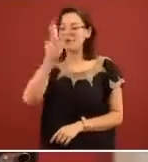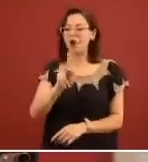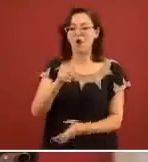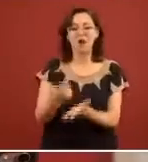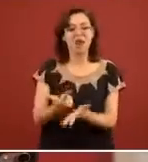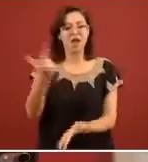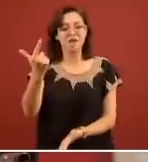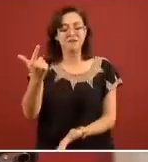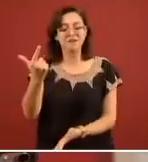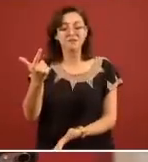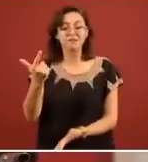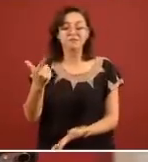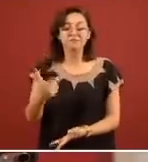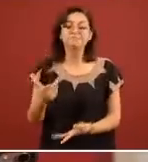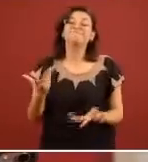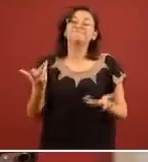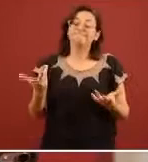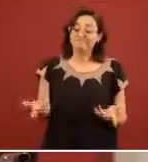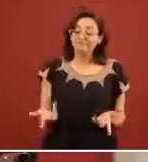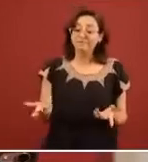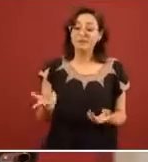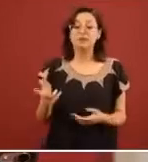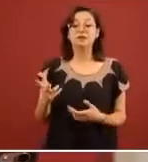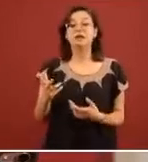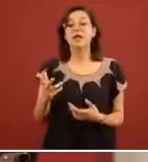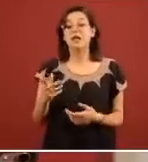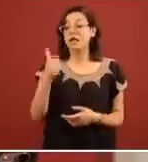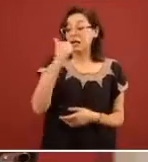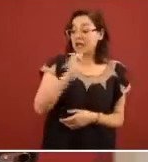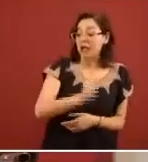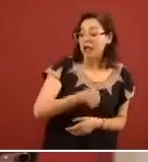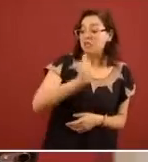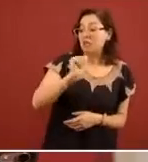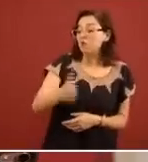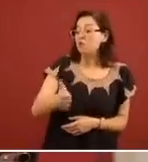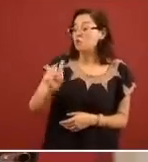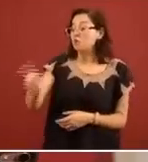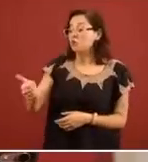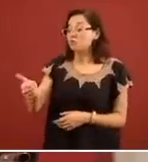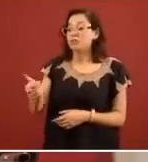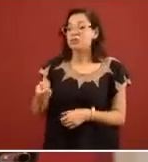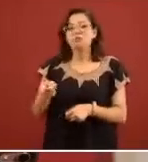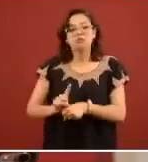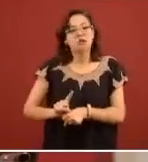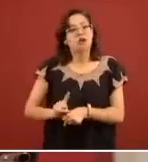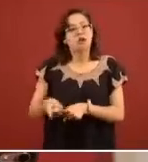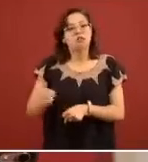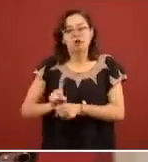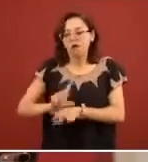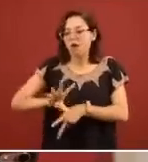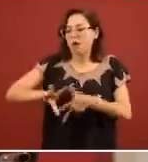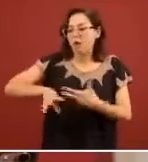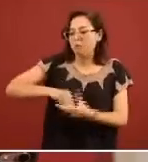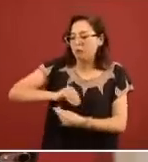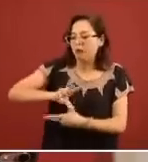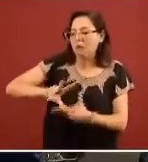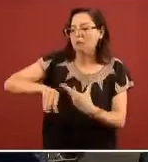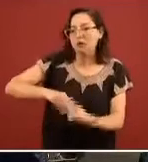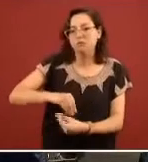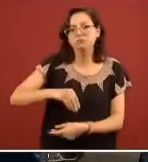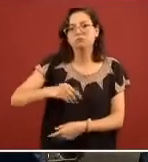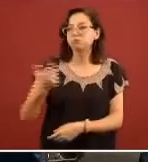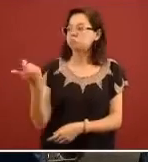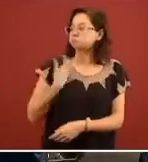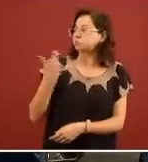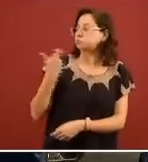pobreza. Y esto repercute porque cada una de estas personas vive literalmente al día. No vive de un salario